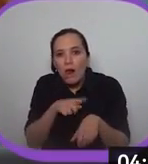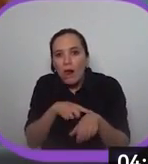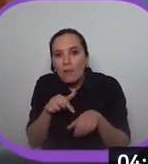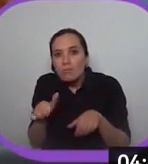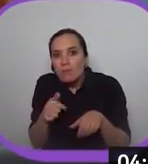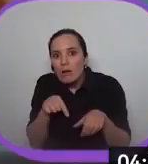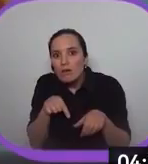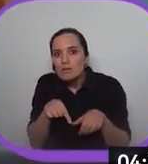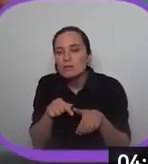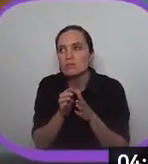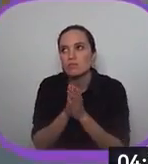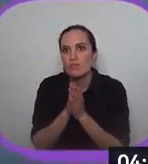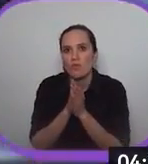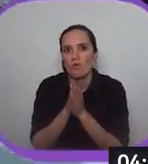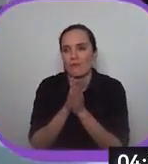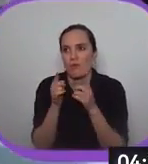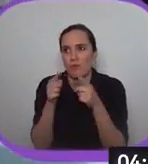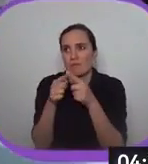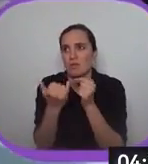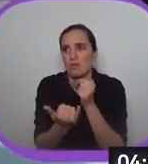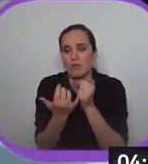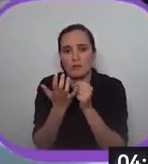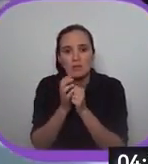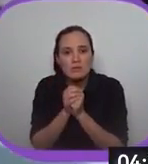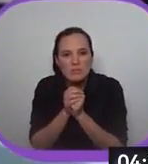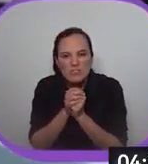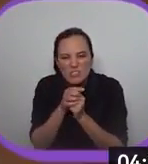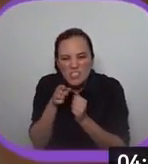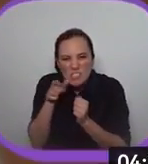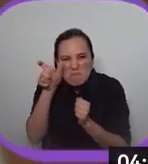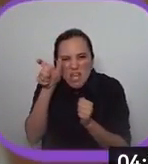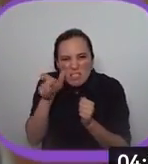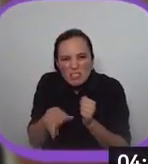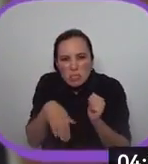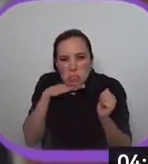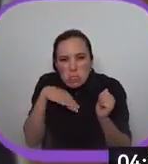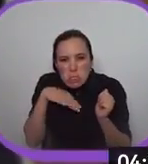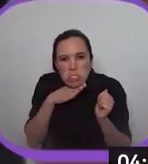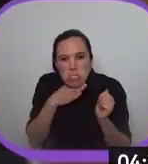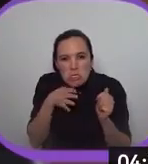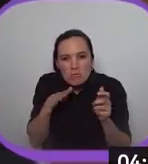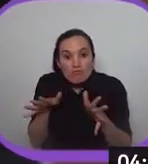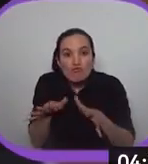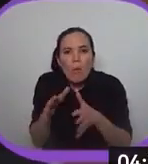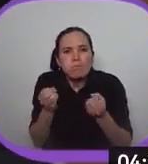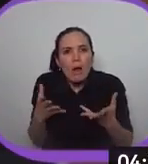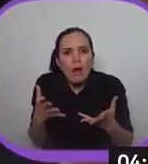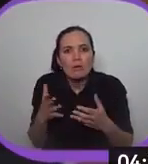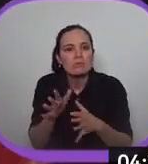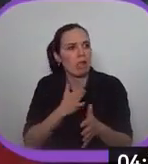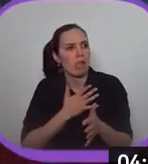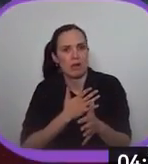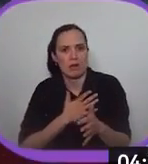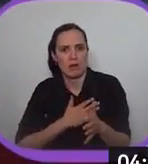Está ganando tiempo ahora. Solo espero que Bert tenga un plan. ¡Subcriatura inútil! ¿Por qué no está moviéndose el